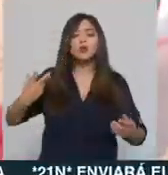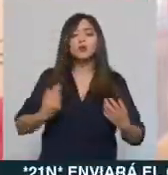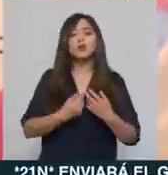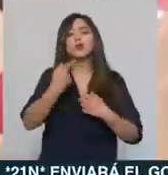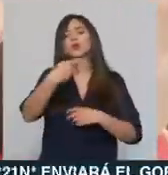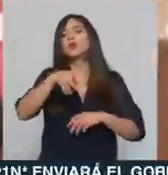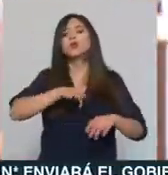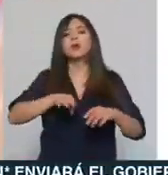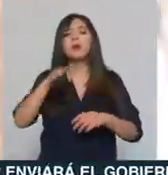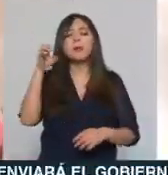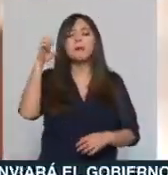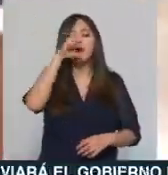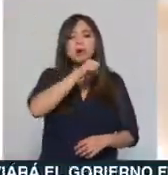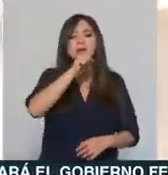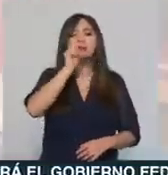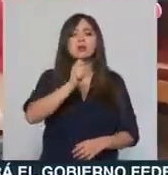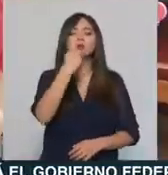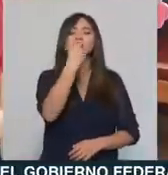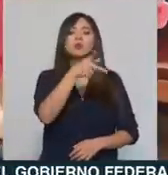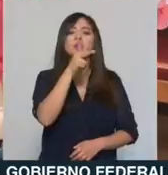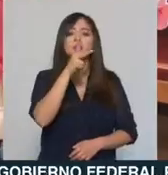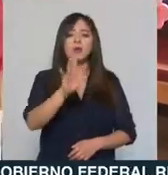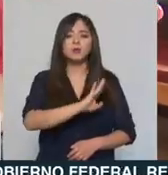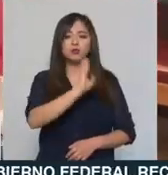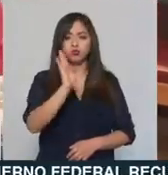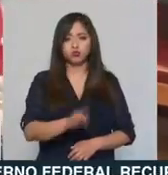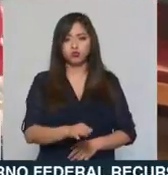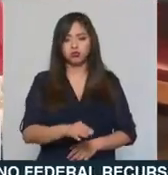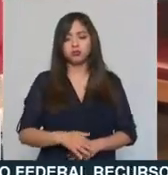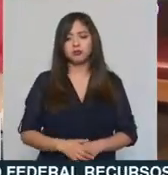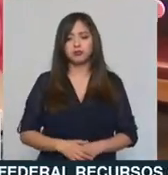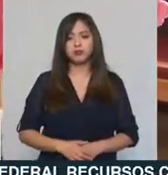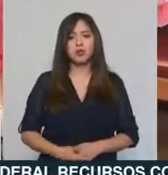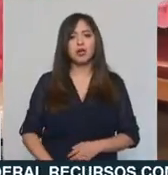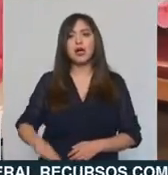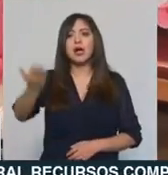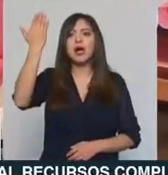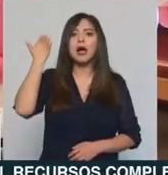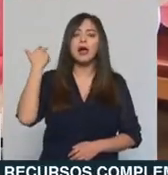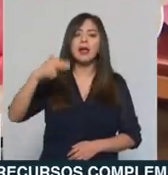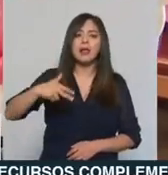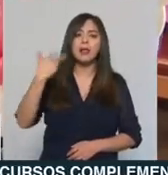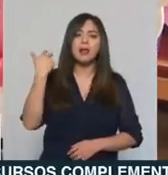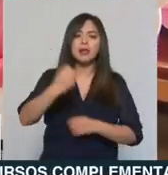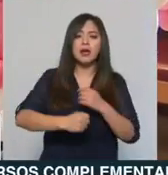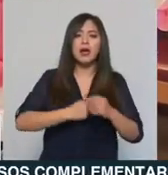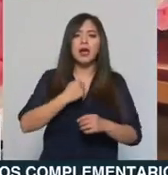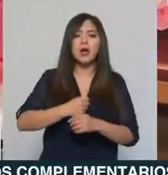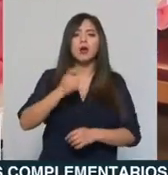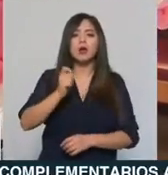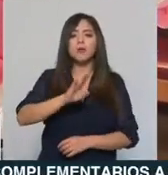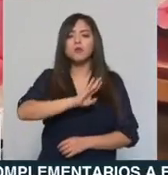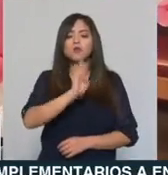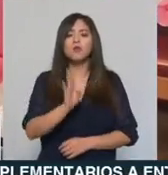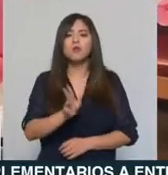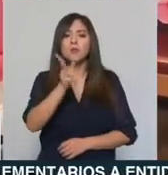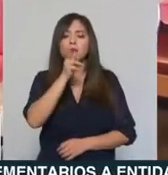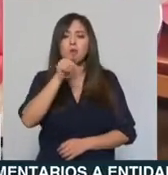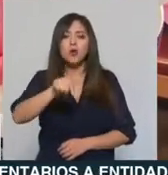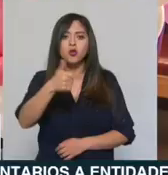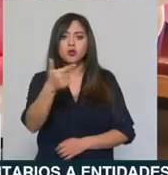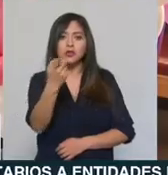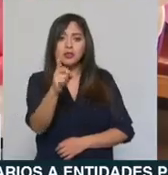payaso fue la muerte de su padre. Cuando murió mi papá hace como 13 años, muere un 12 de diciembre y yo tenía